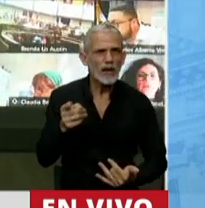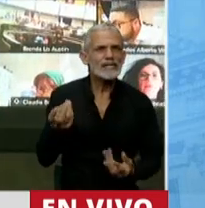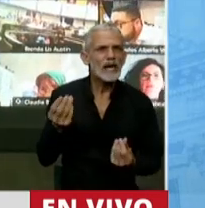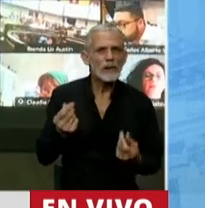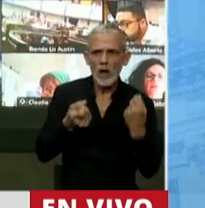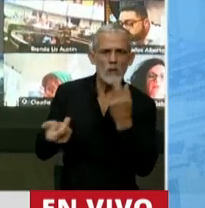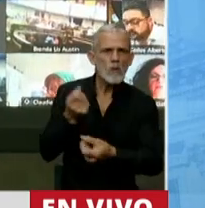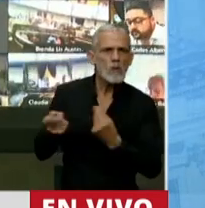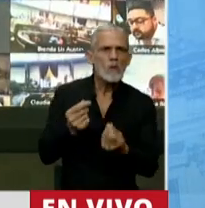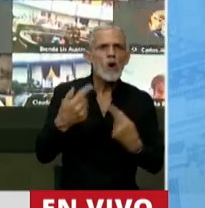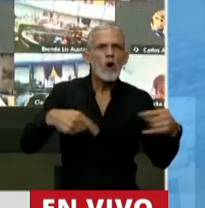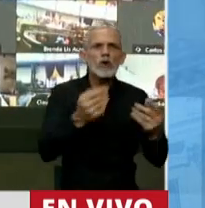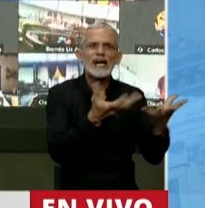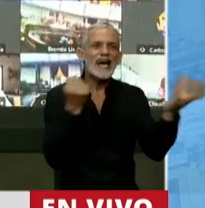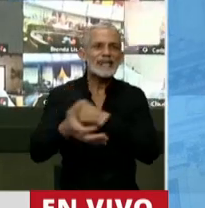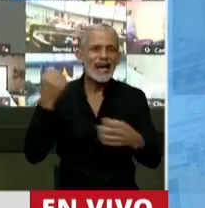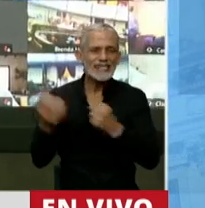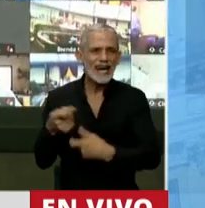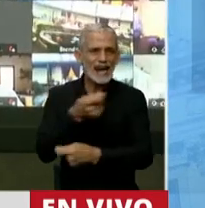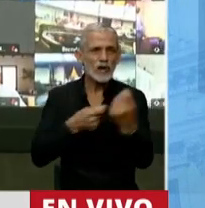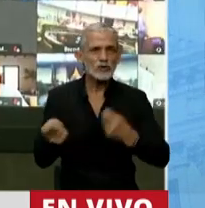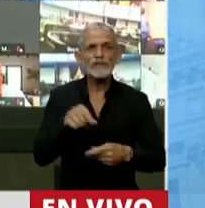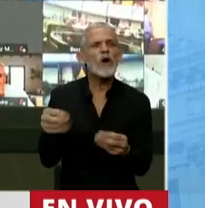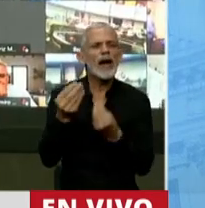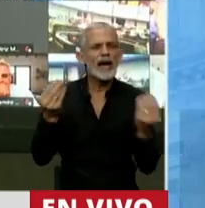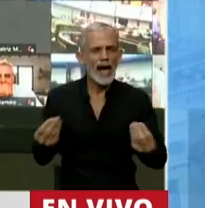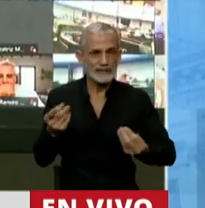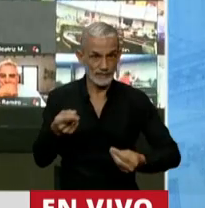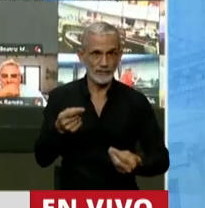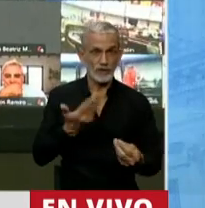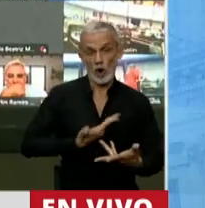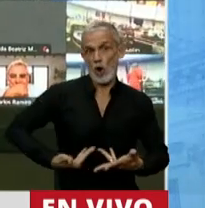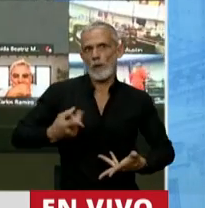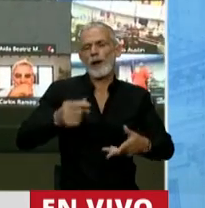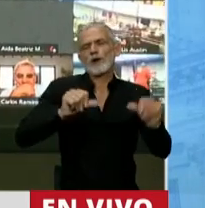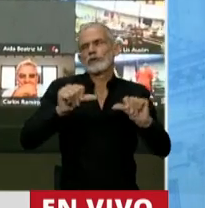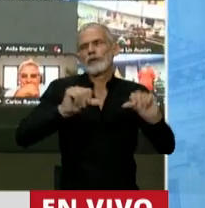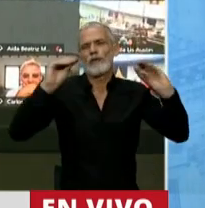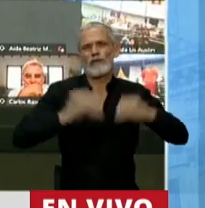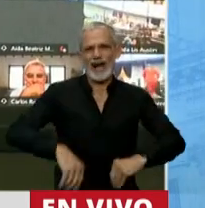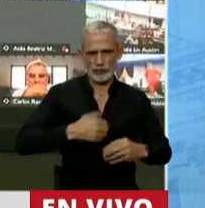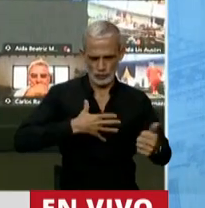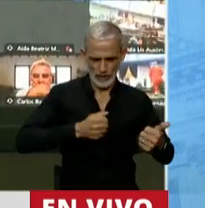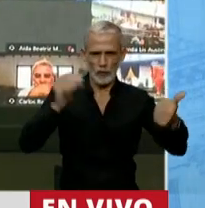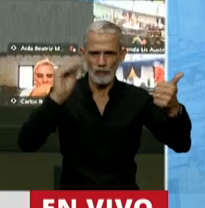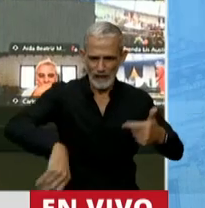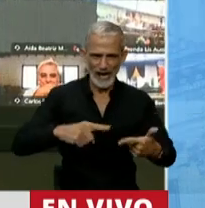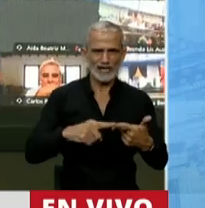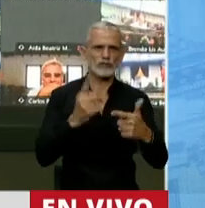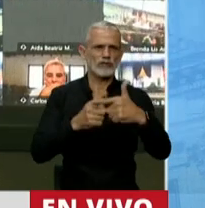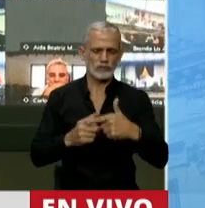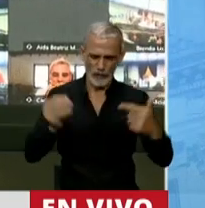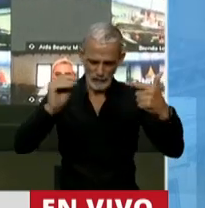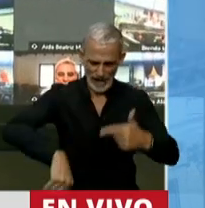cantidad de esos bienes embargados que hay? Hoy, este gobierno de científicos, que fracasó en salud, fracasó en